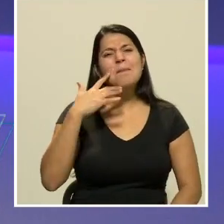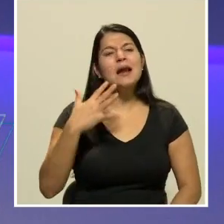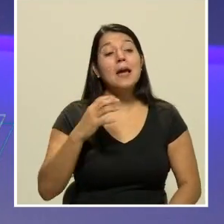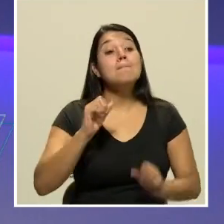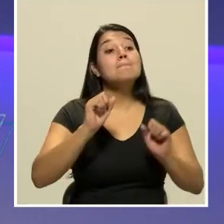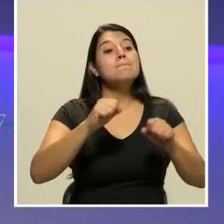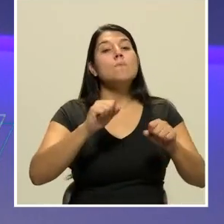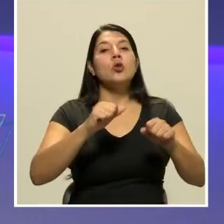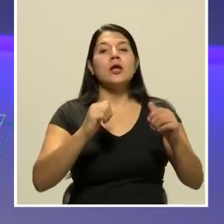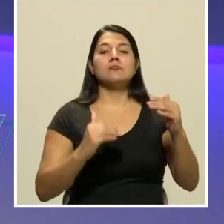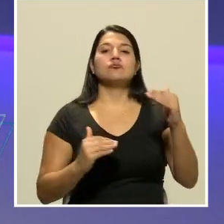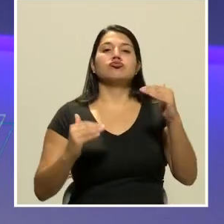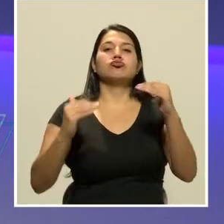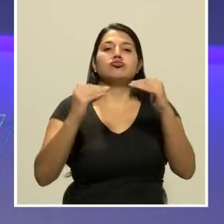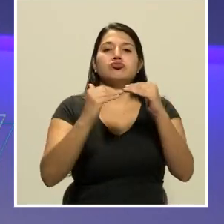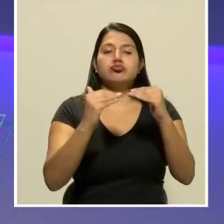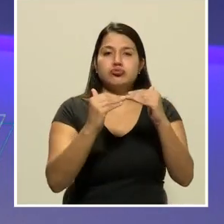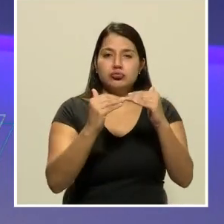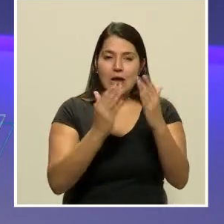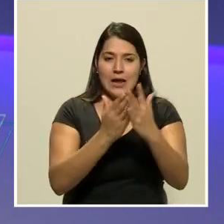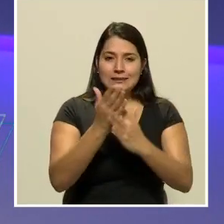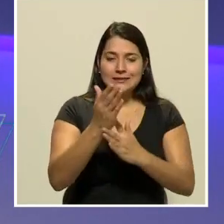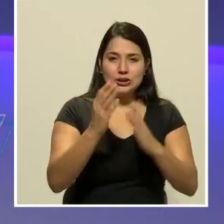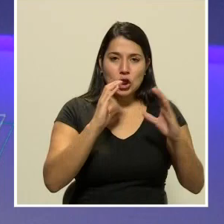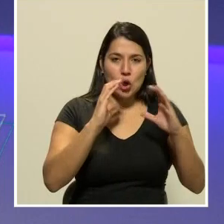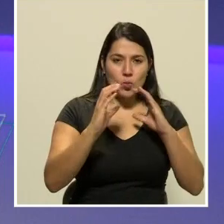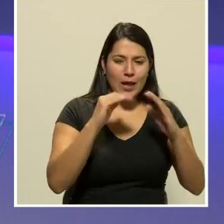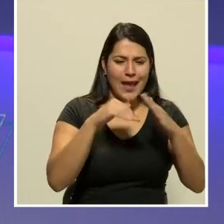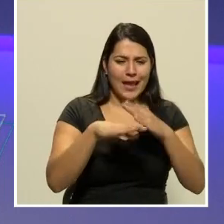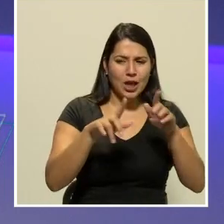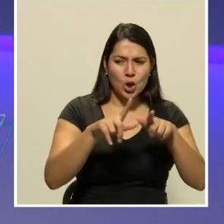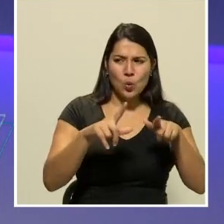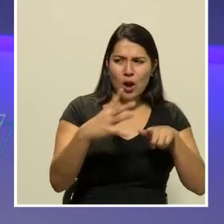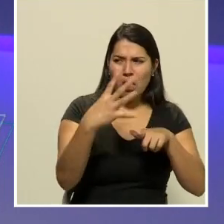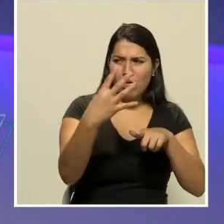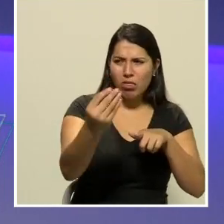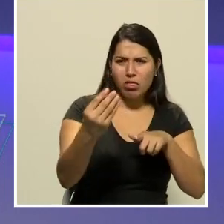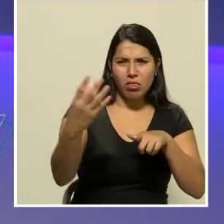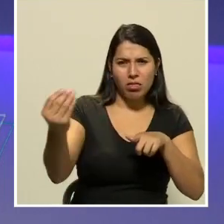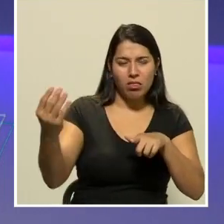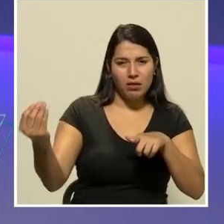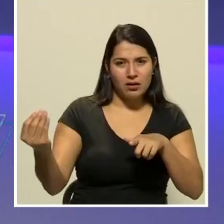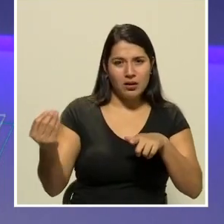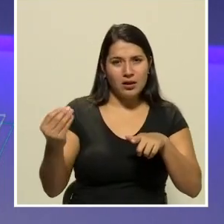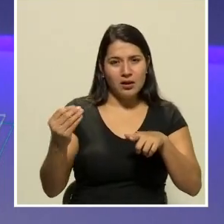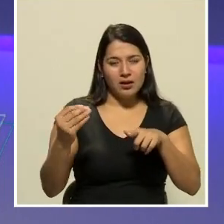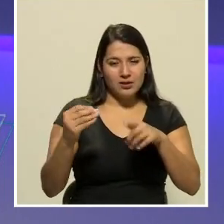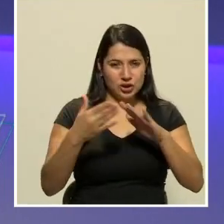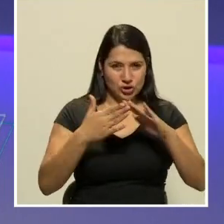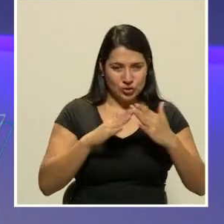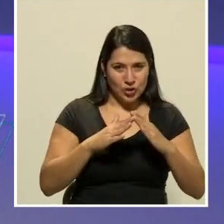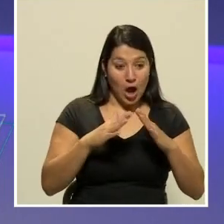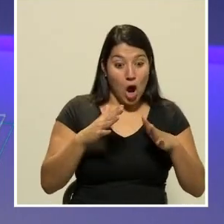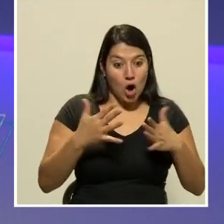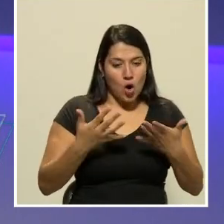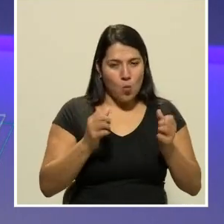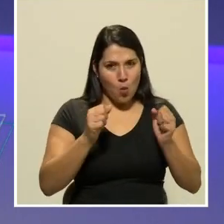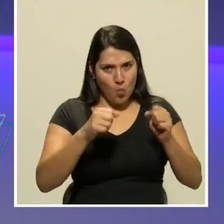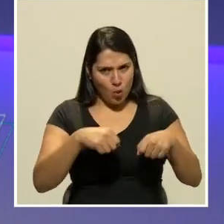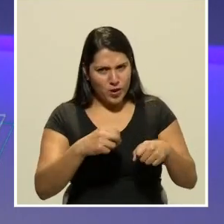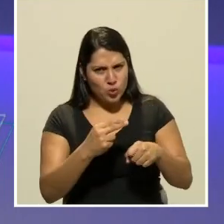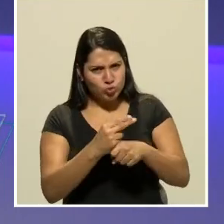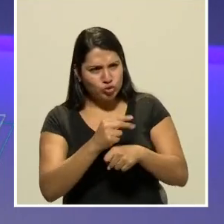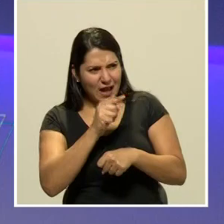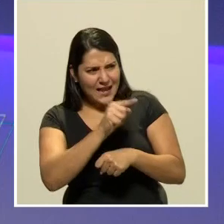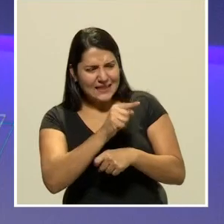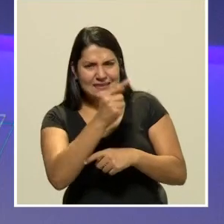acceso a comunicaciones en zonas deprimidas. ¿Cómo aplicar parte de estos recursos al desarrollo